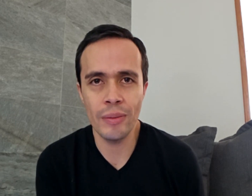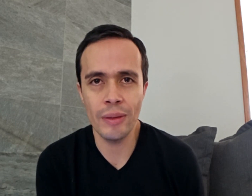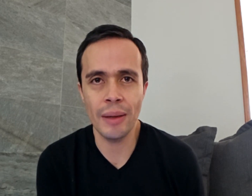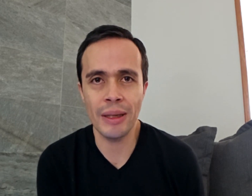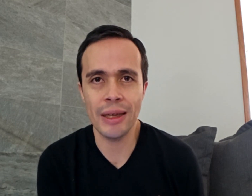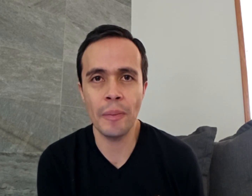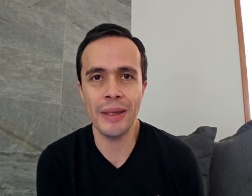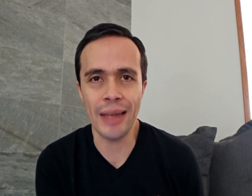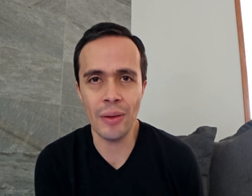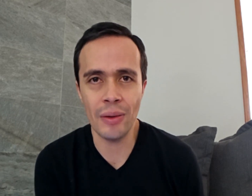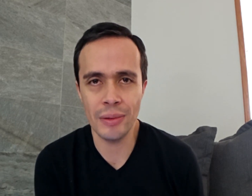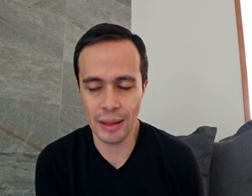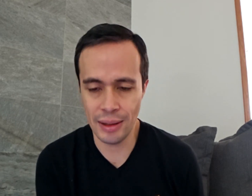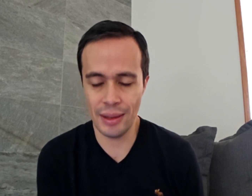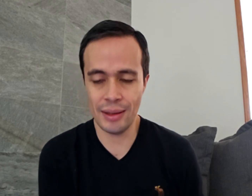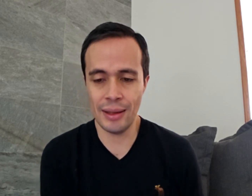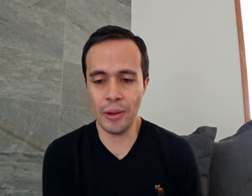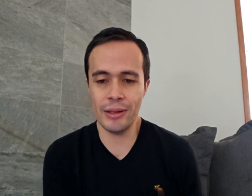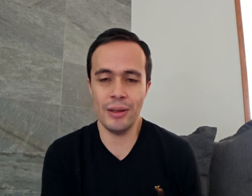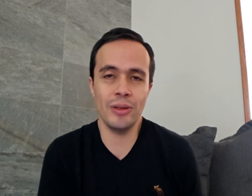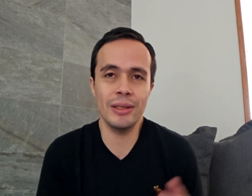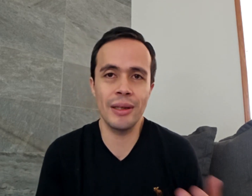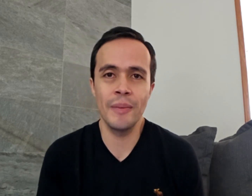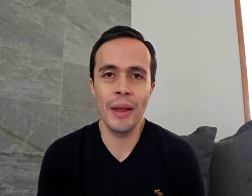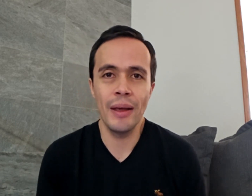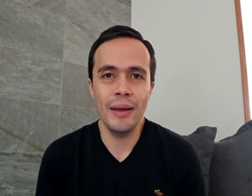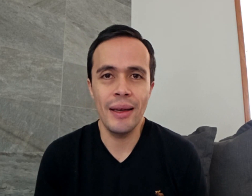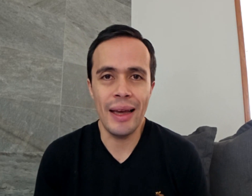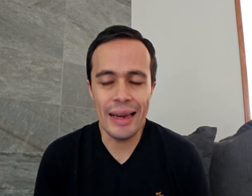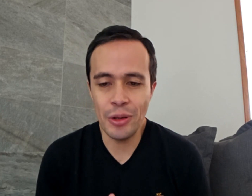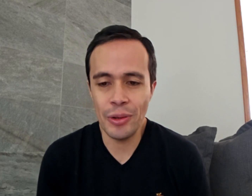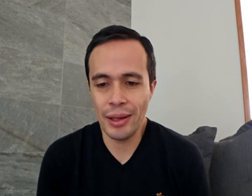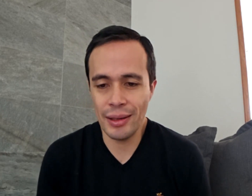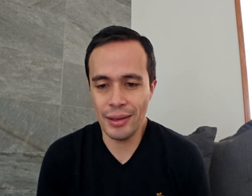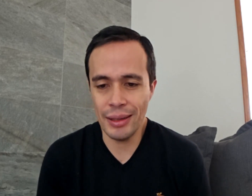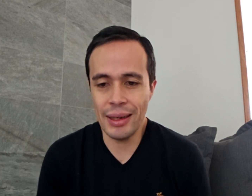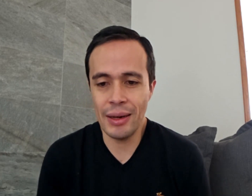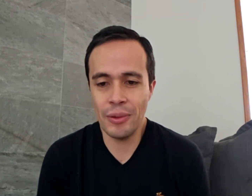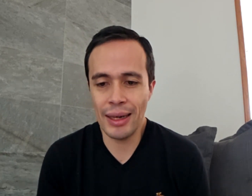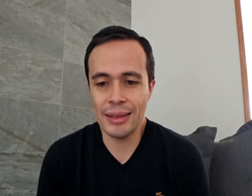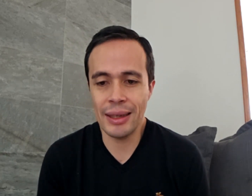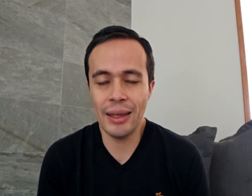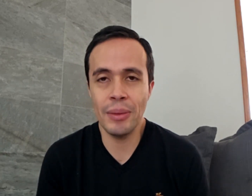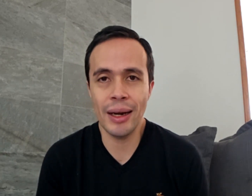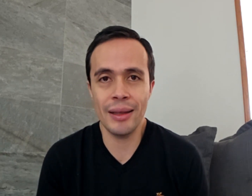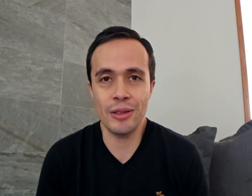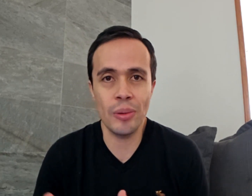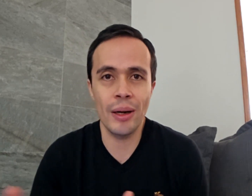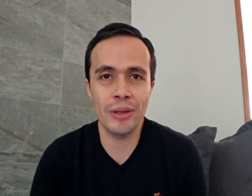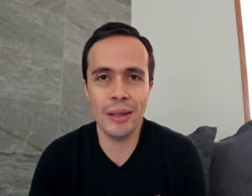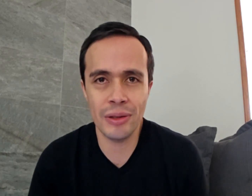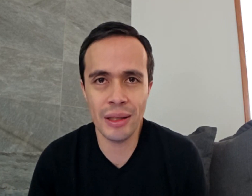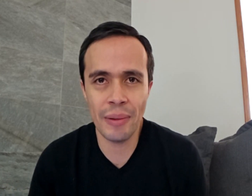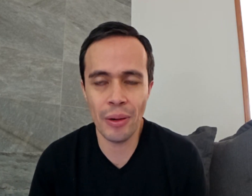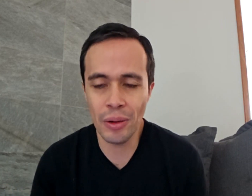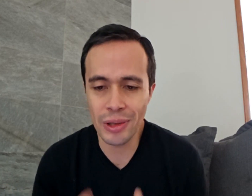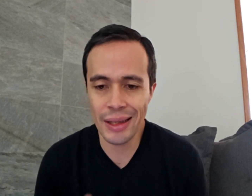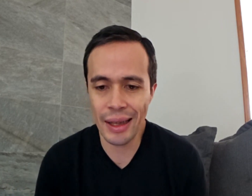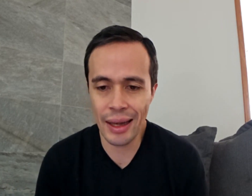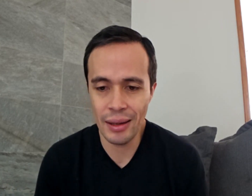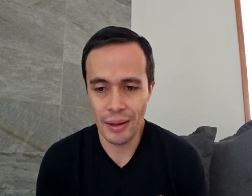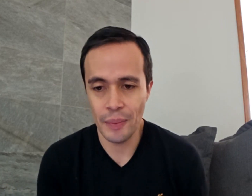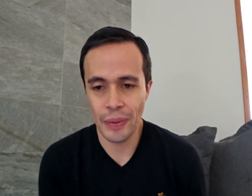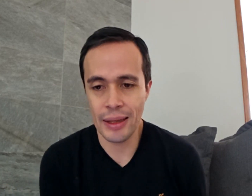rudo, demasiado pesado hacer ciertas labores. Entonces, el hecho de que estén en una cacería de migrantes sobre los centros de trabajo